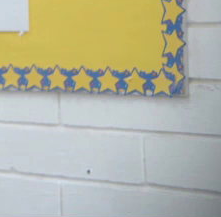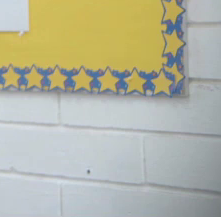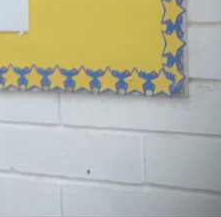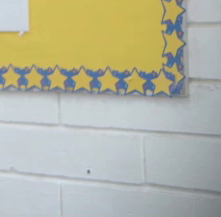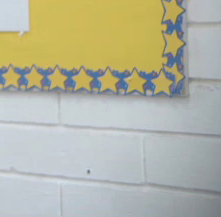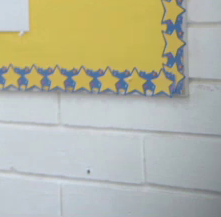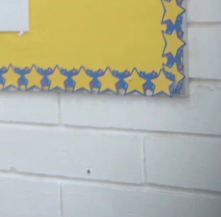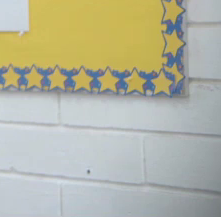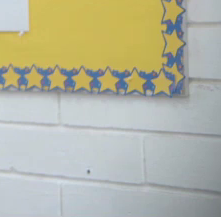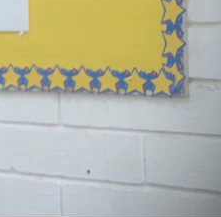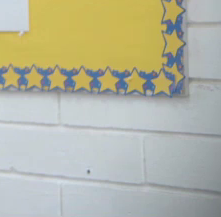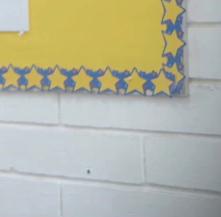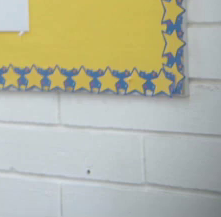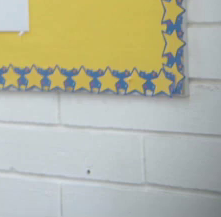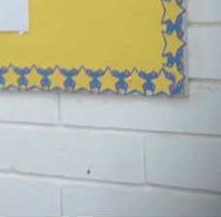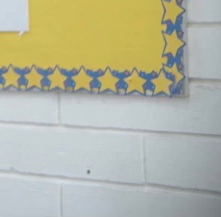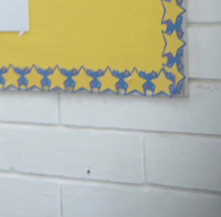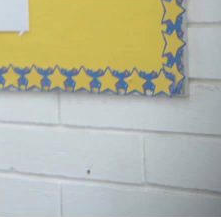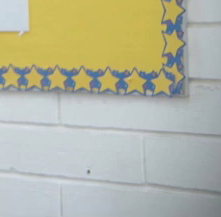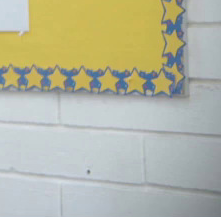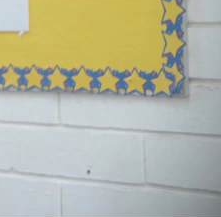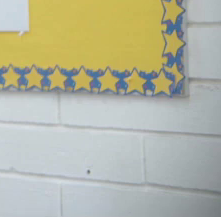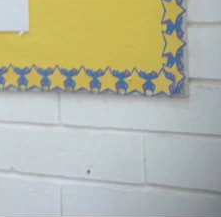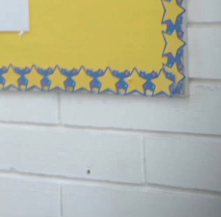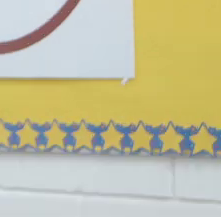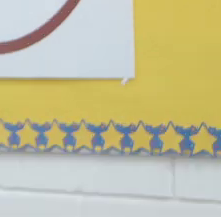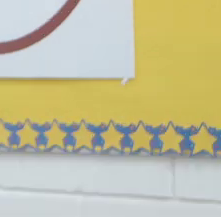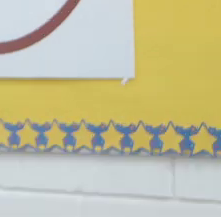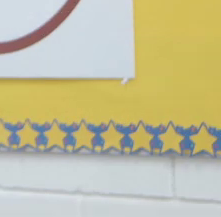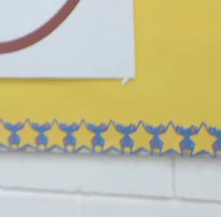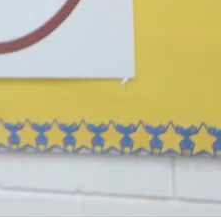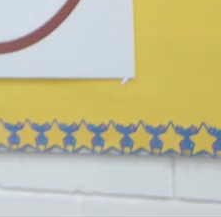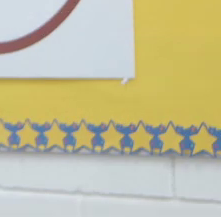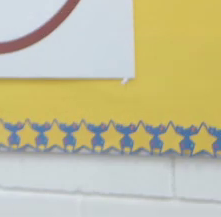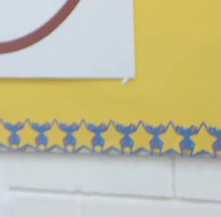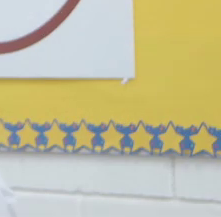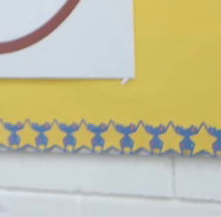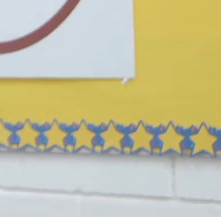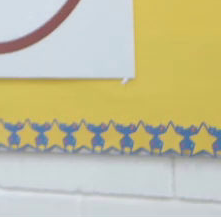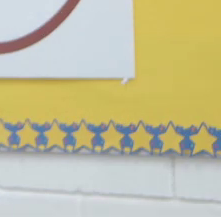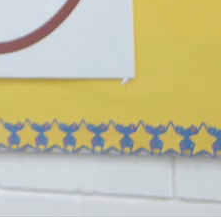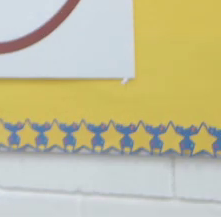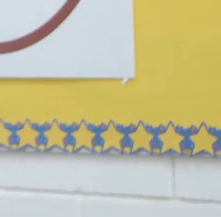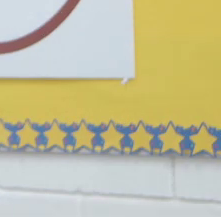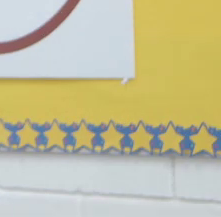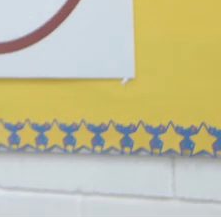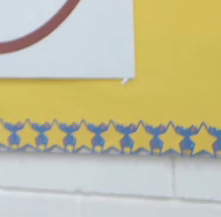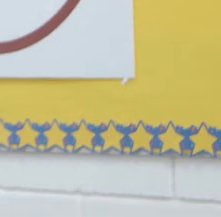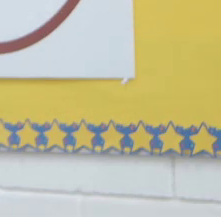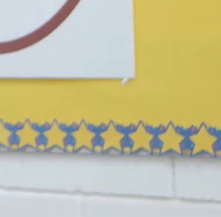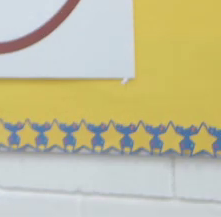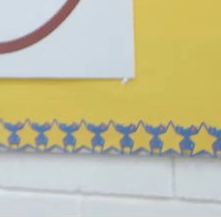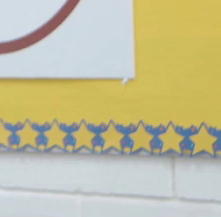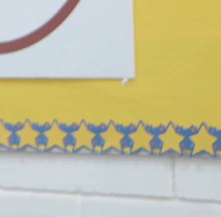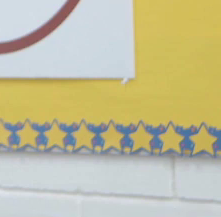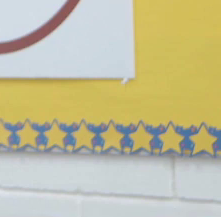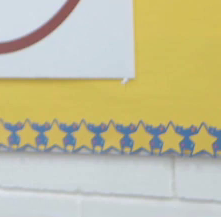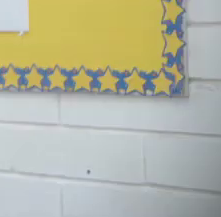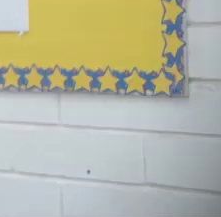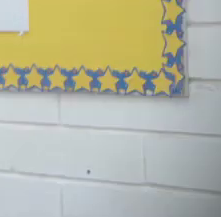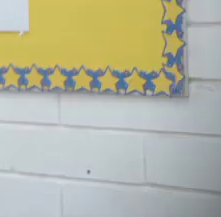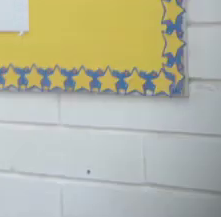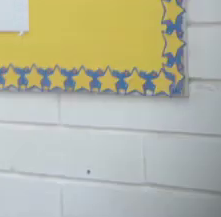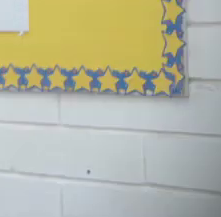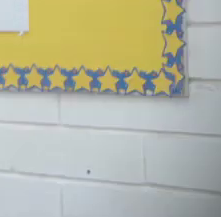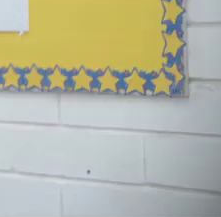tarea, veo fotografías y todo sale bien. Más o menos el trabajo en casa me ha